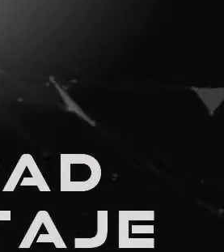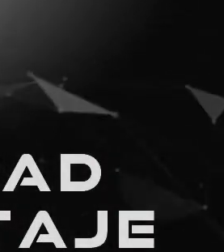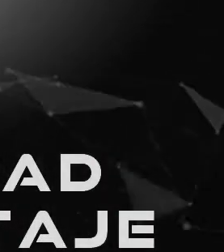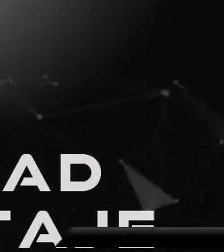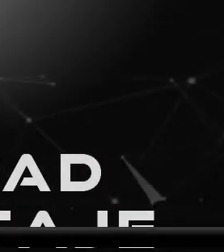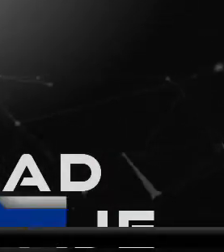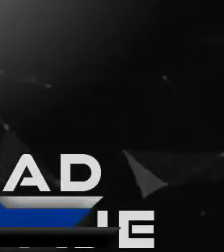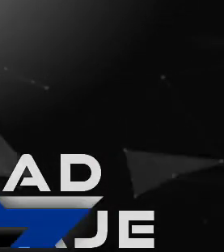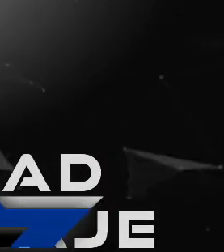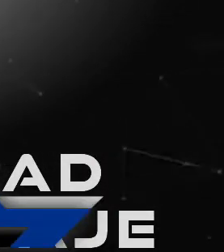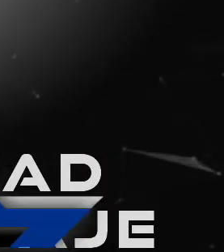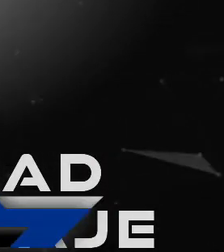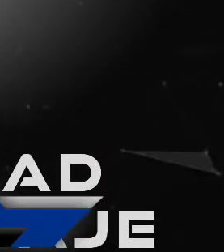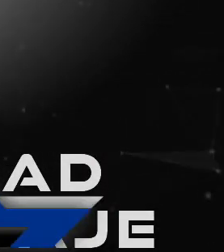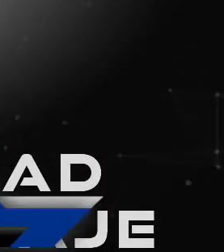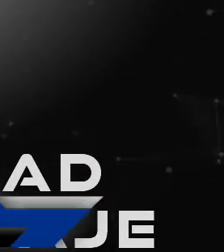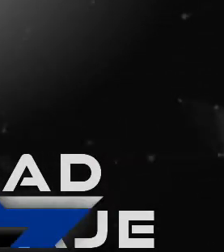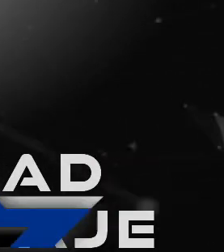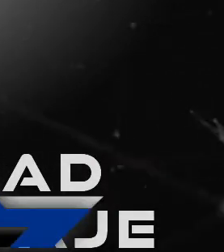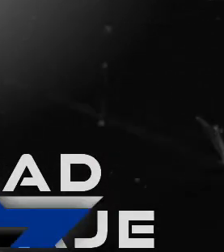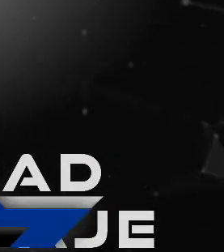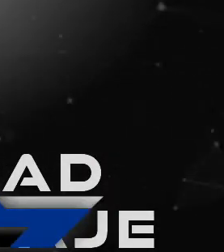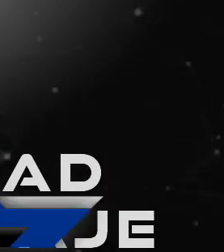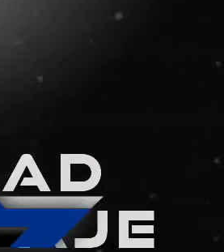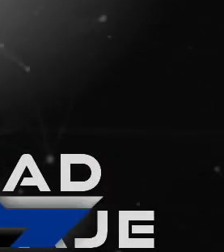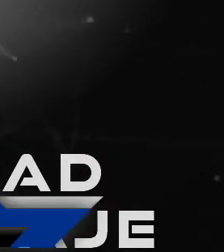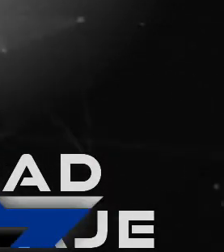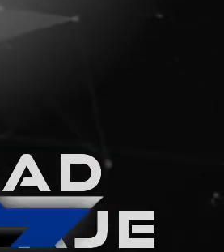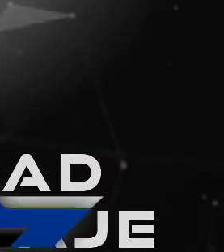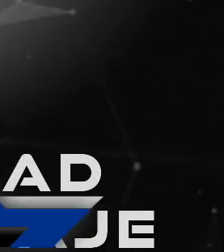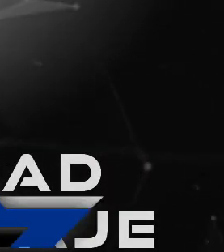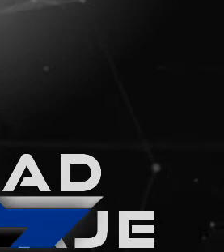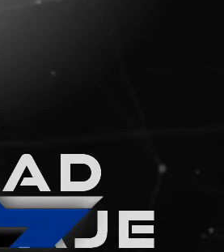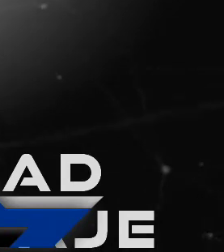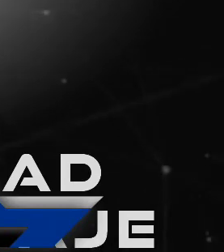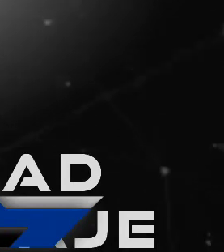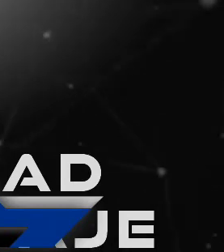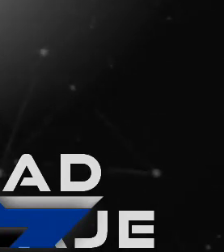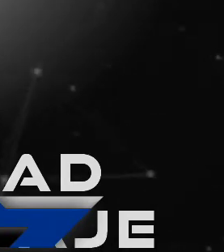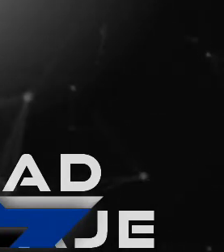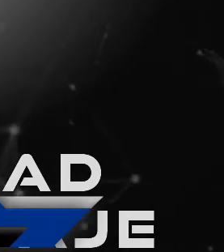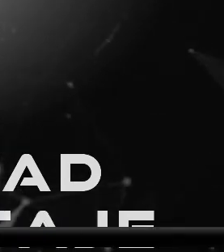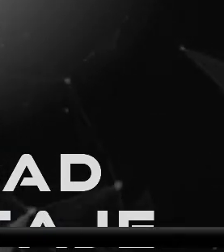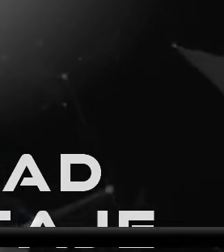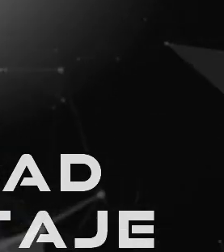estás informado. No olvides darle like a este video, comparte y suscríbete a Escucha Diario.